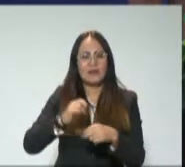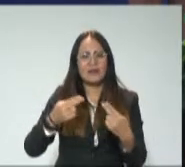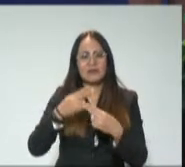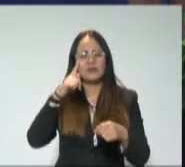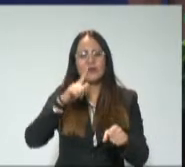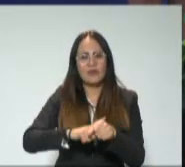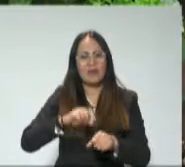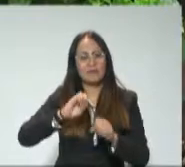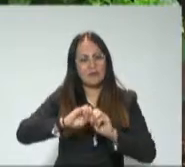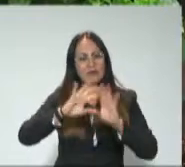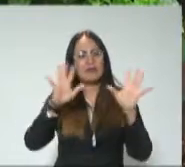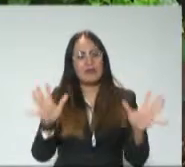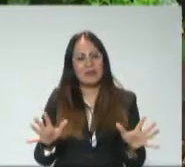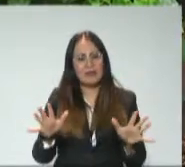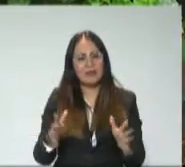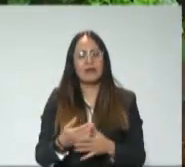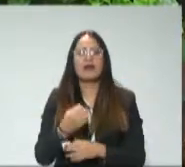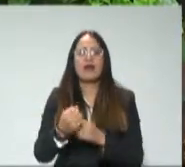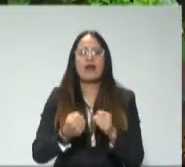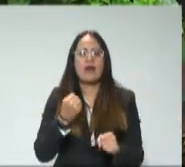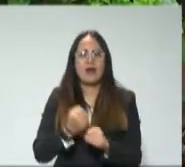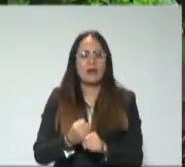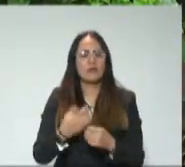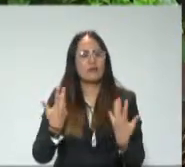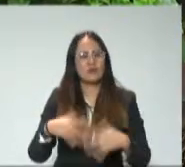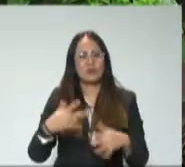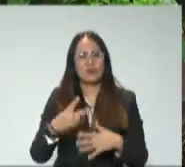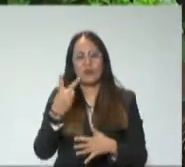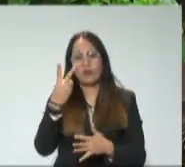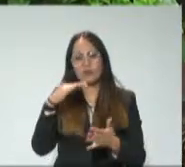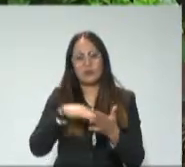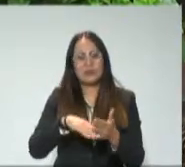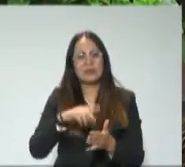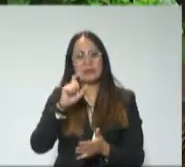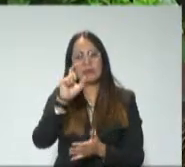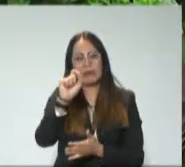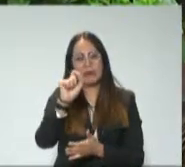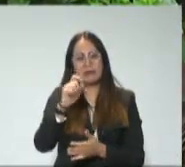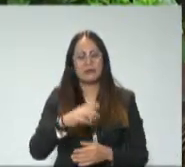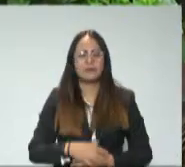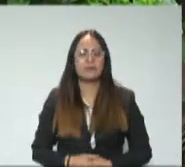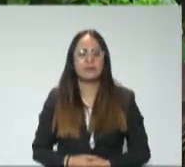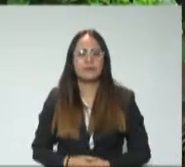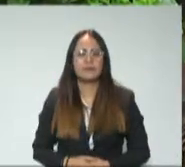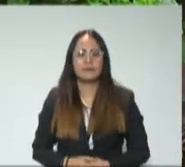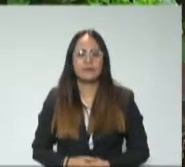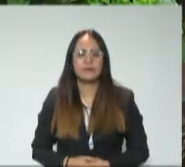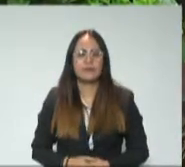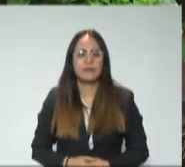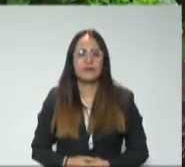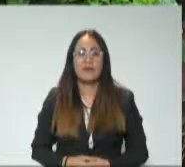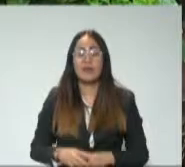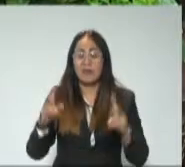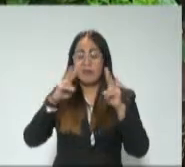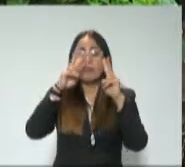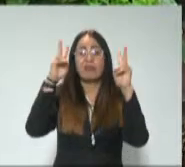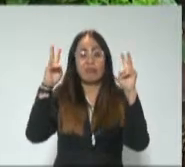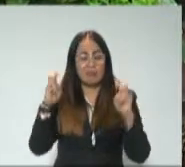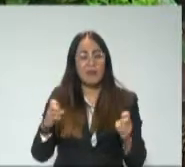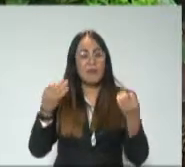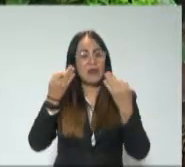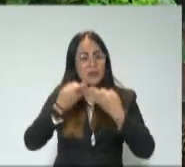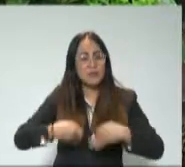de transparencia en su edición de un año histórico sobre todo en este tema tan